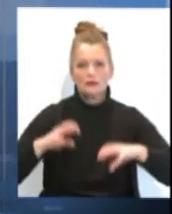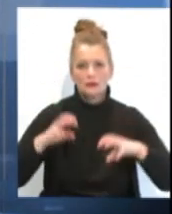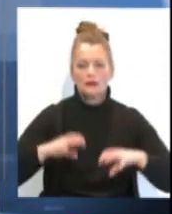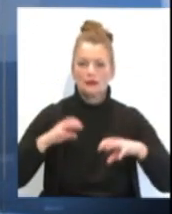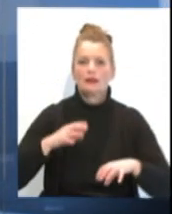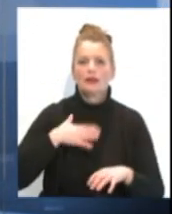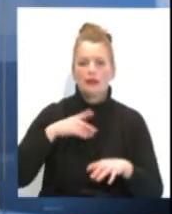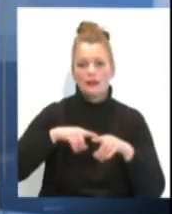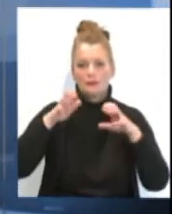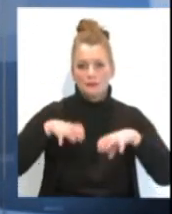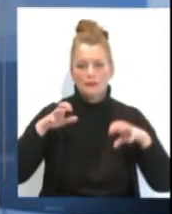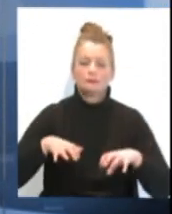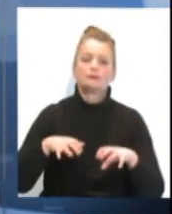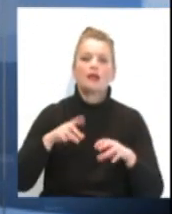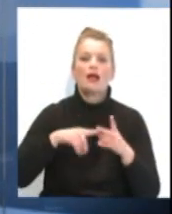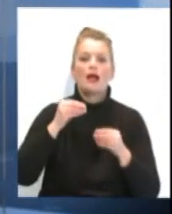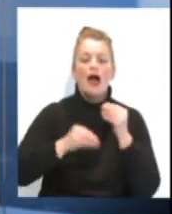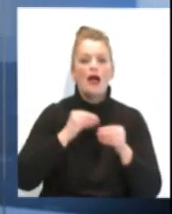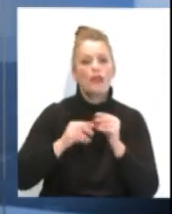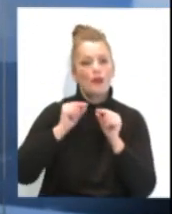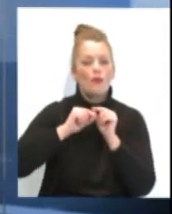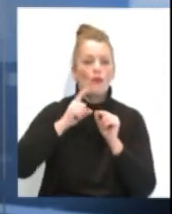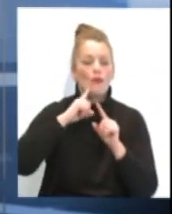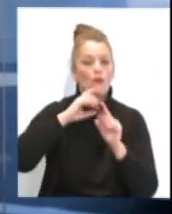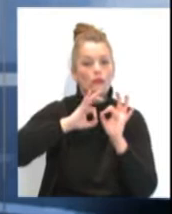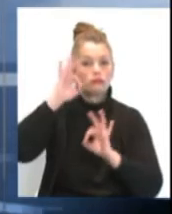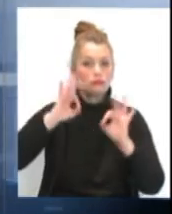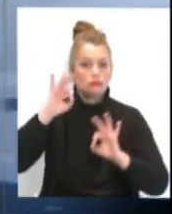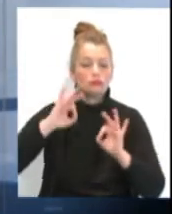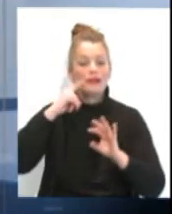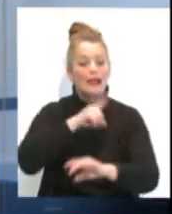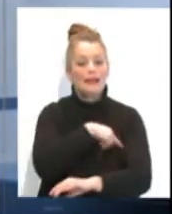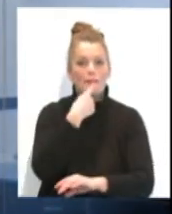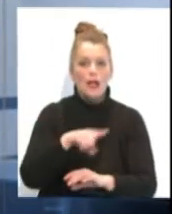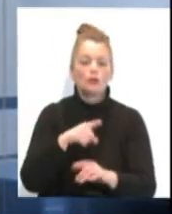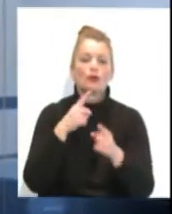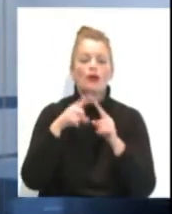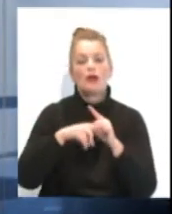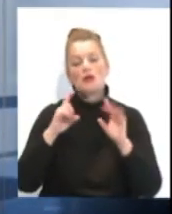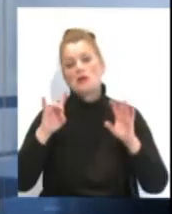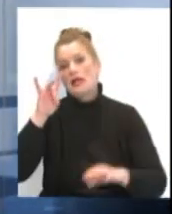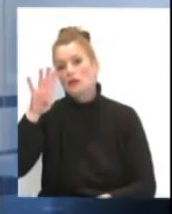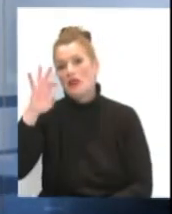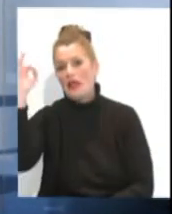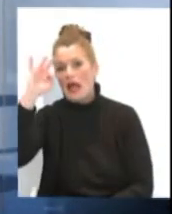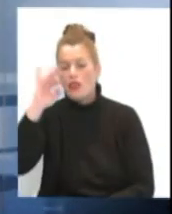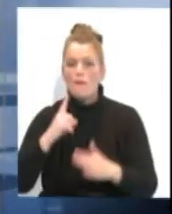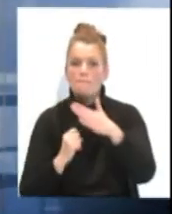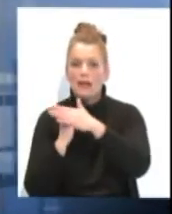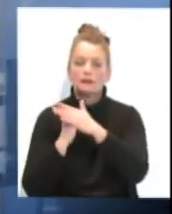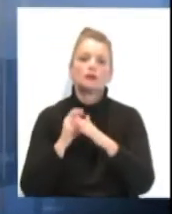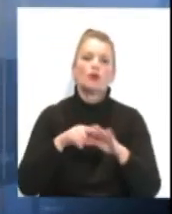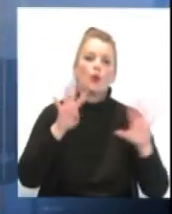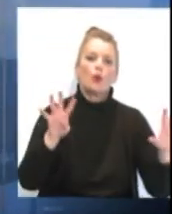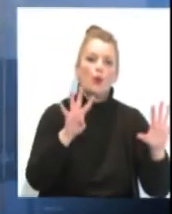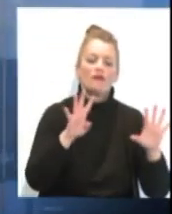horas centrales del día. Los valores extremos en cuanto a las temperaturas variarán entre los 14 grados de máxima y